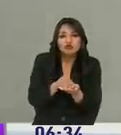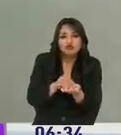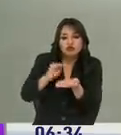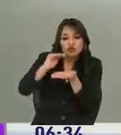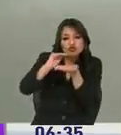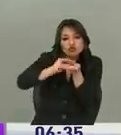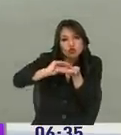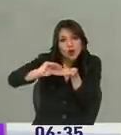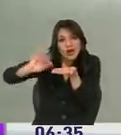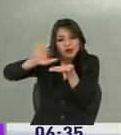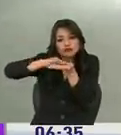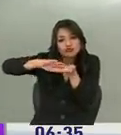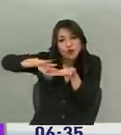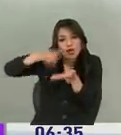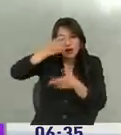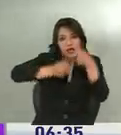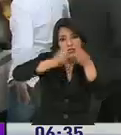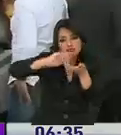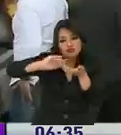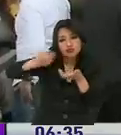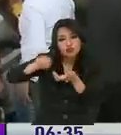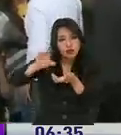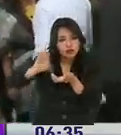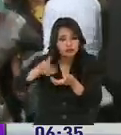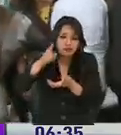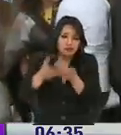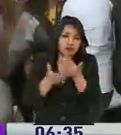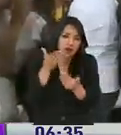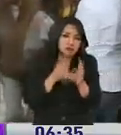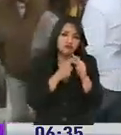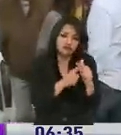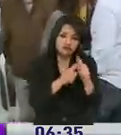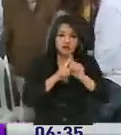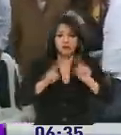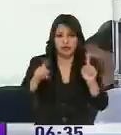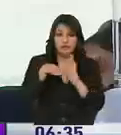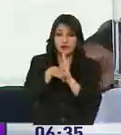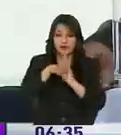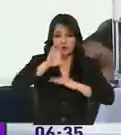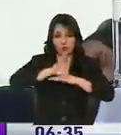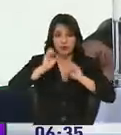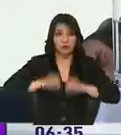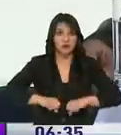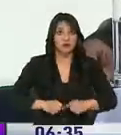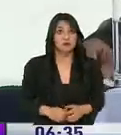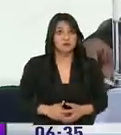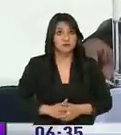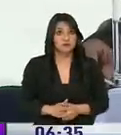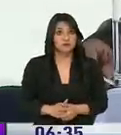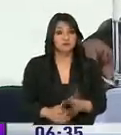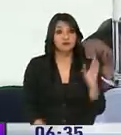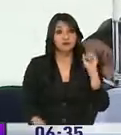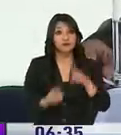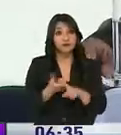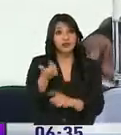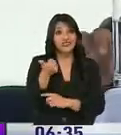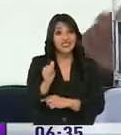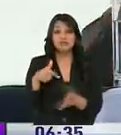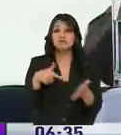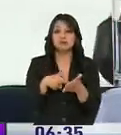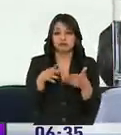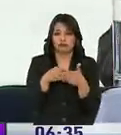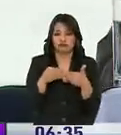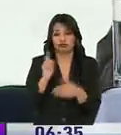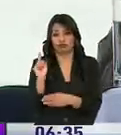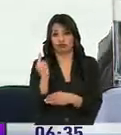el primer mandatario indicó que se darán facilidades de crédito en Banecuador. Está dando hasta $10,000 solo